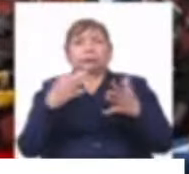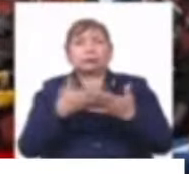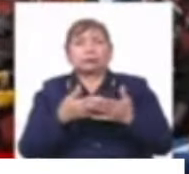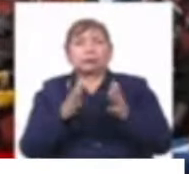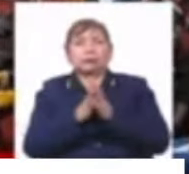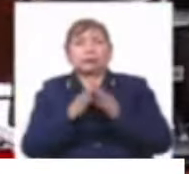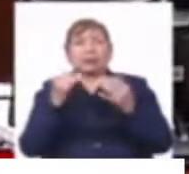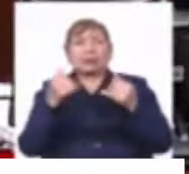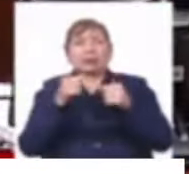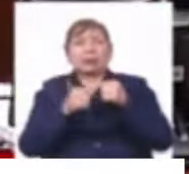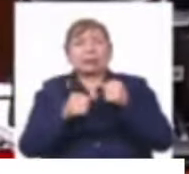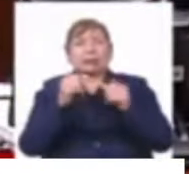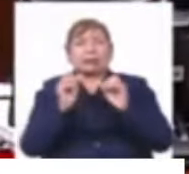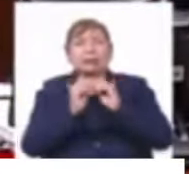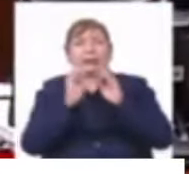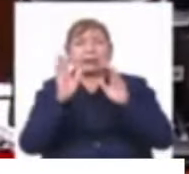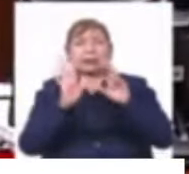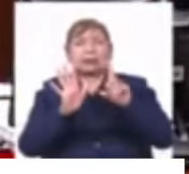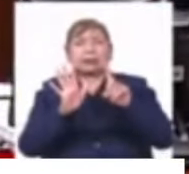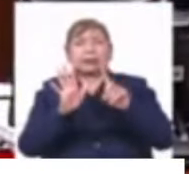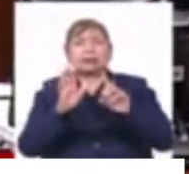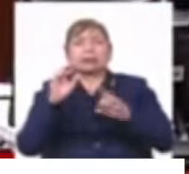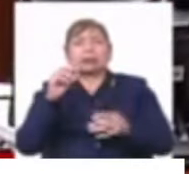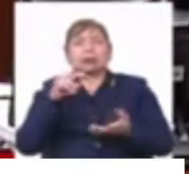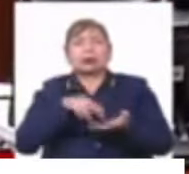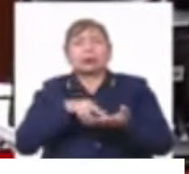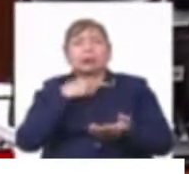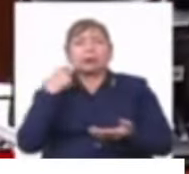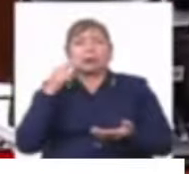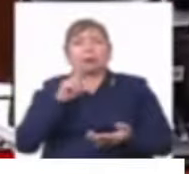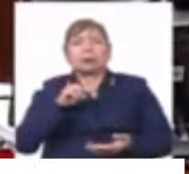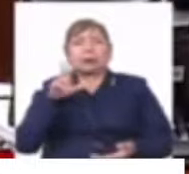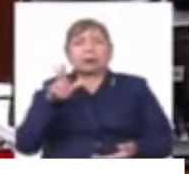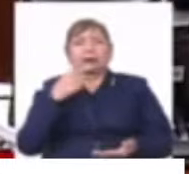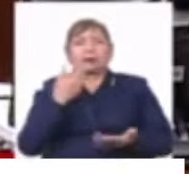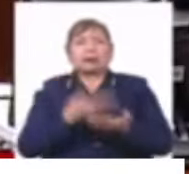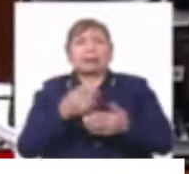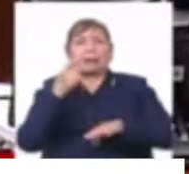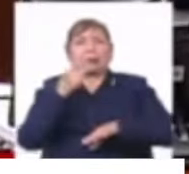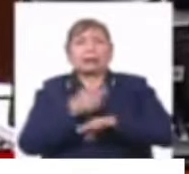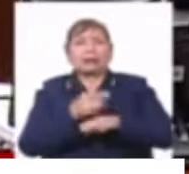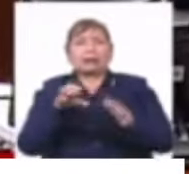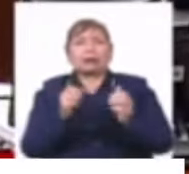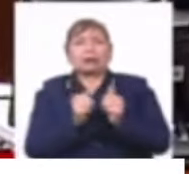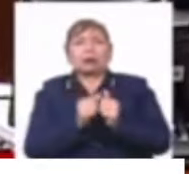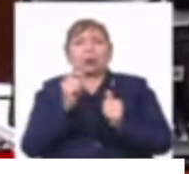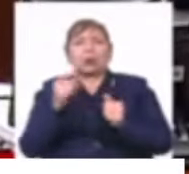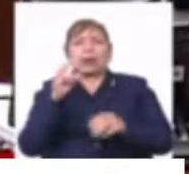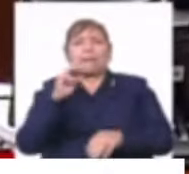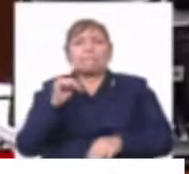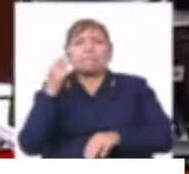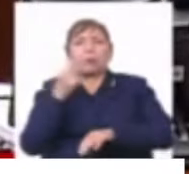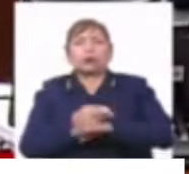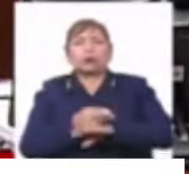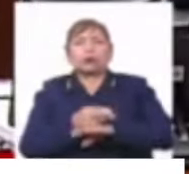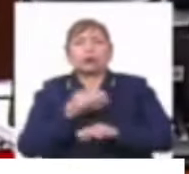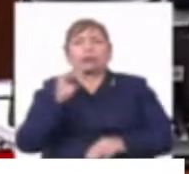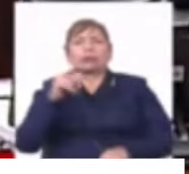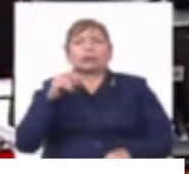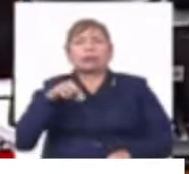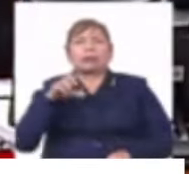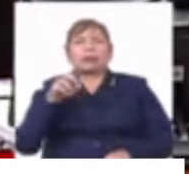con fecha 16 de noviembre del año 2023, se ha presentado una moción de